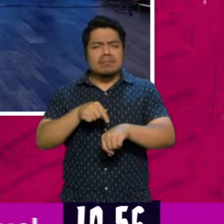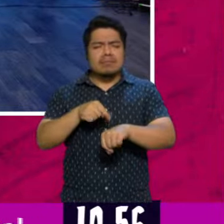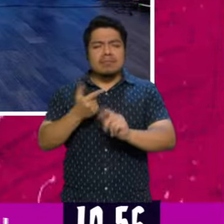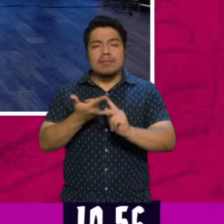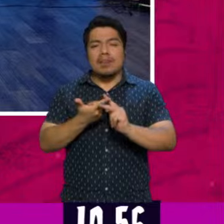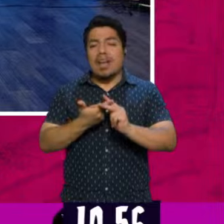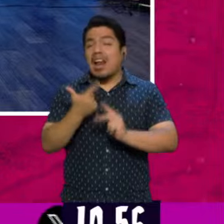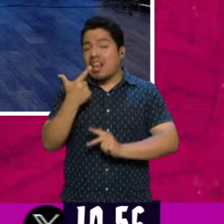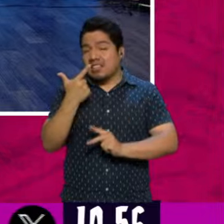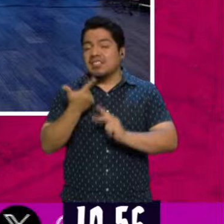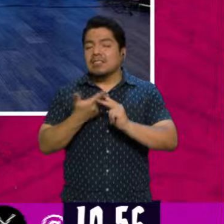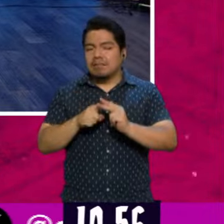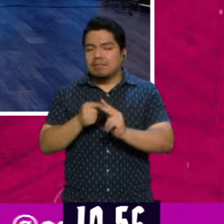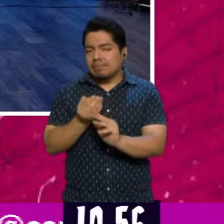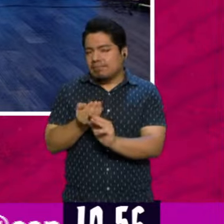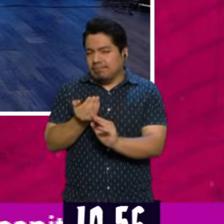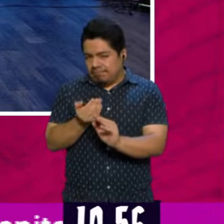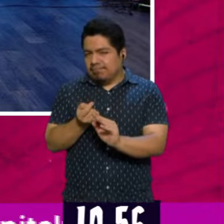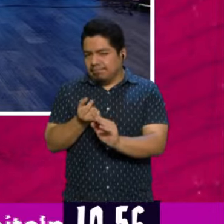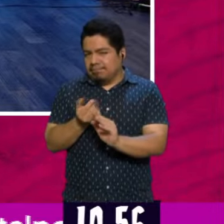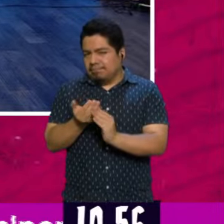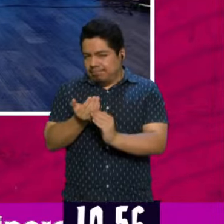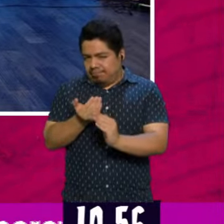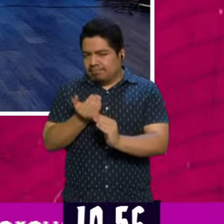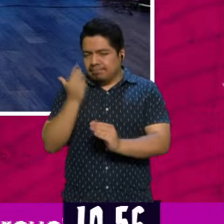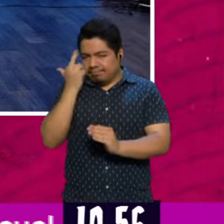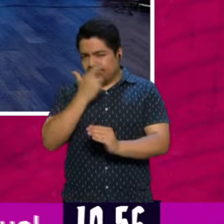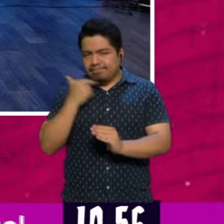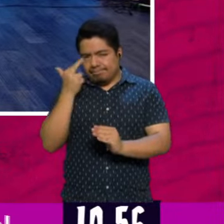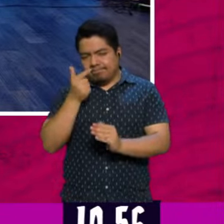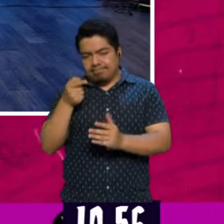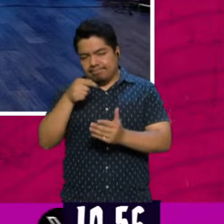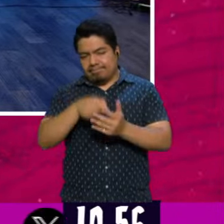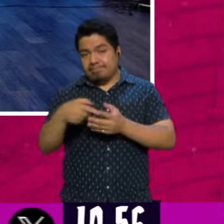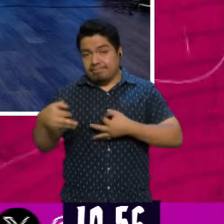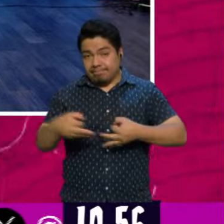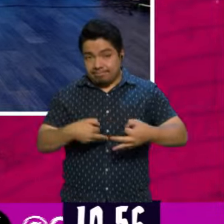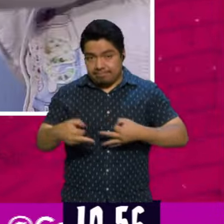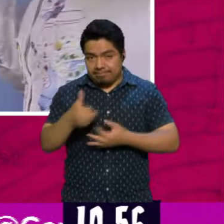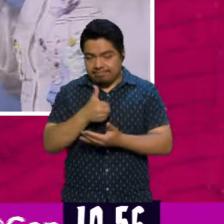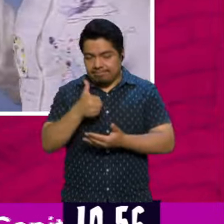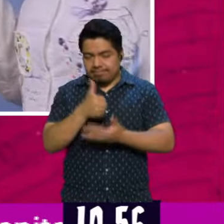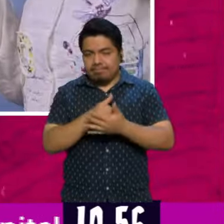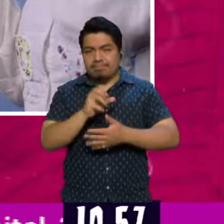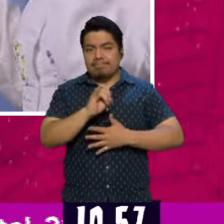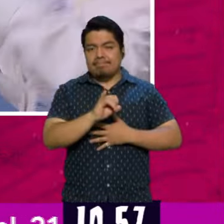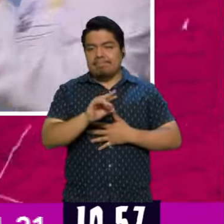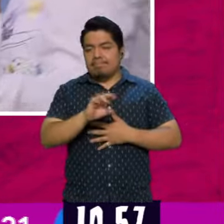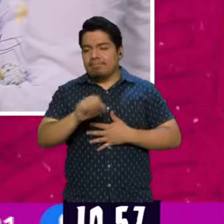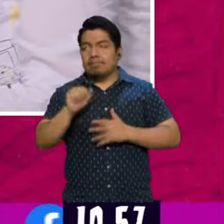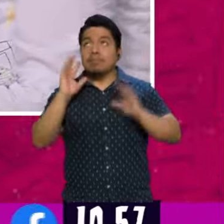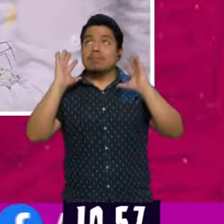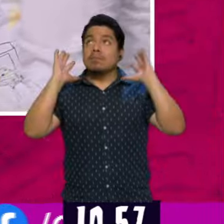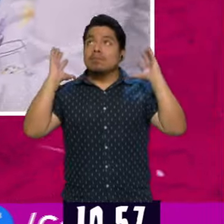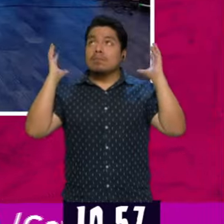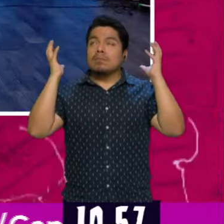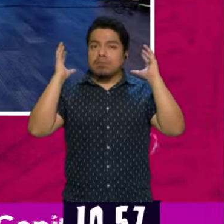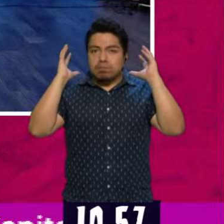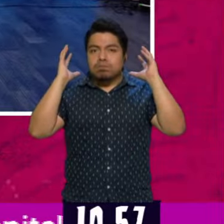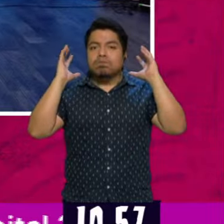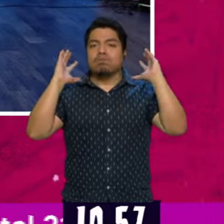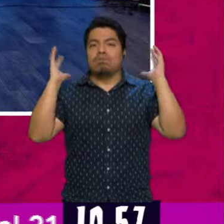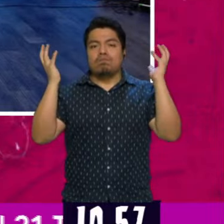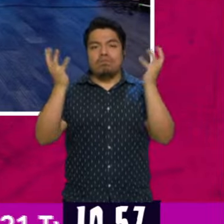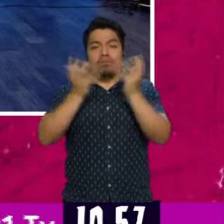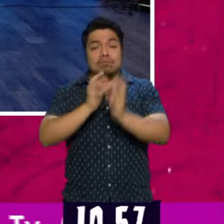las 19 horas. Lleguen un poquito antes, está re bonito el Teatro de la Ciudad. Tiene una acústica brutal. Una acústica divina, o